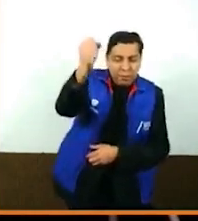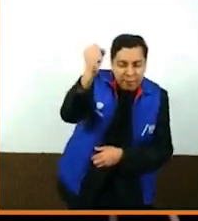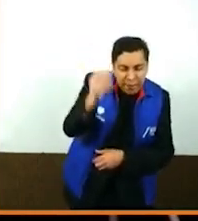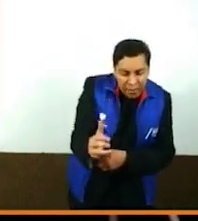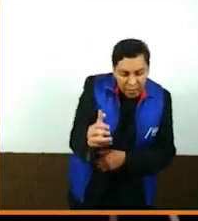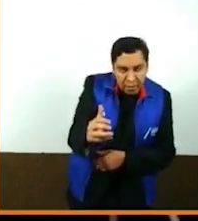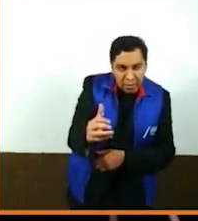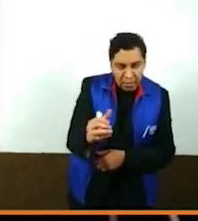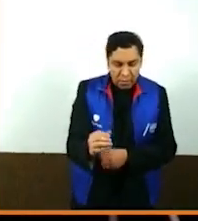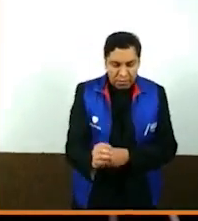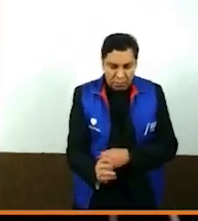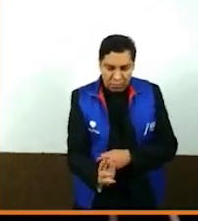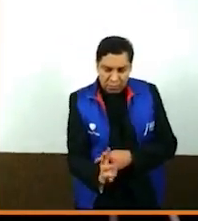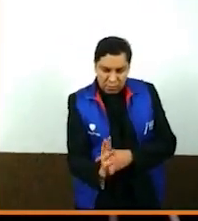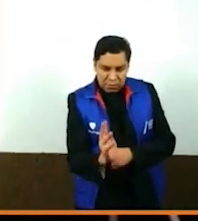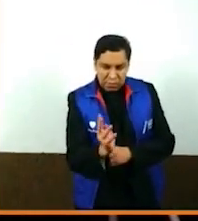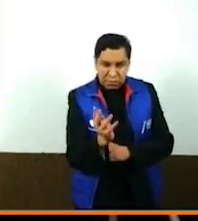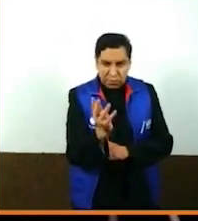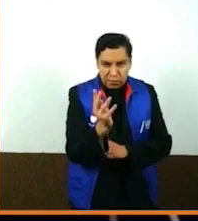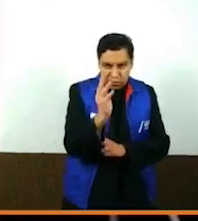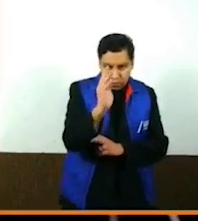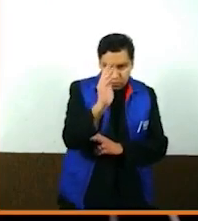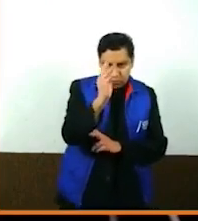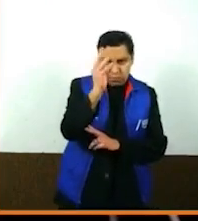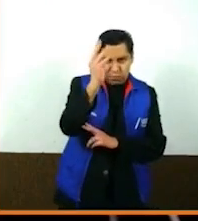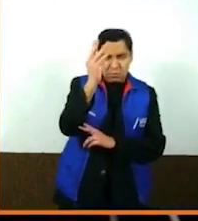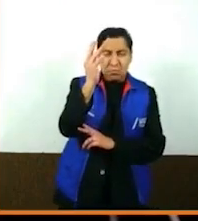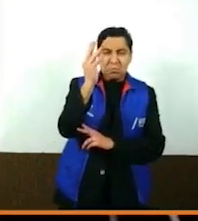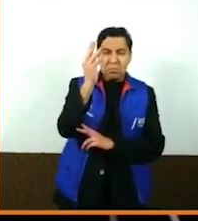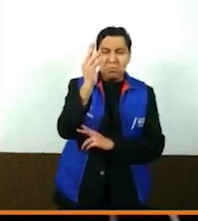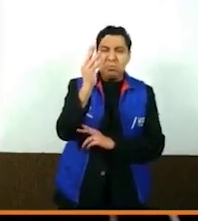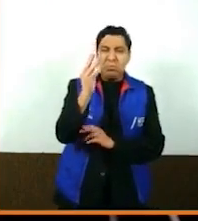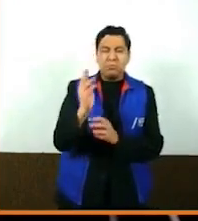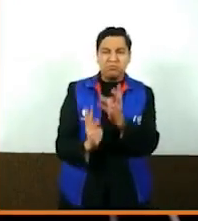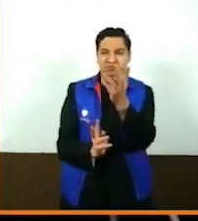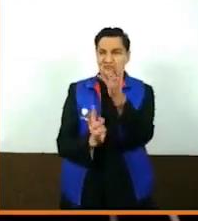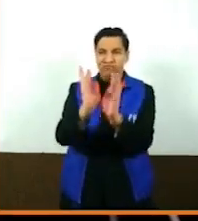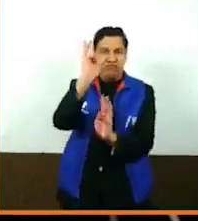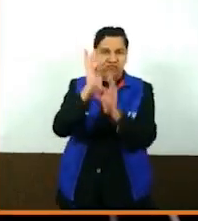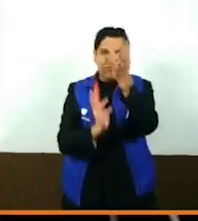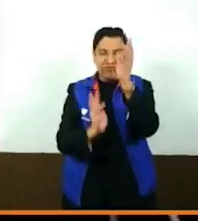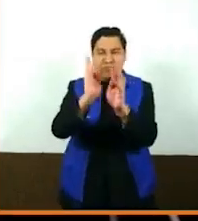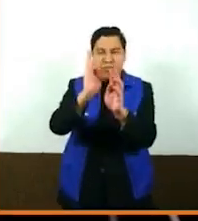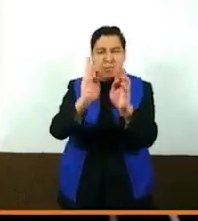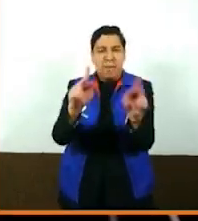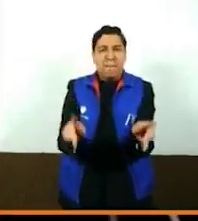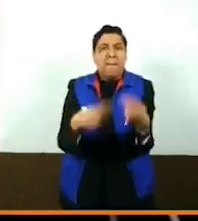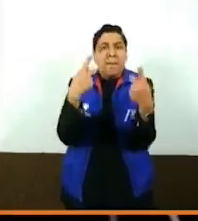lo siembra, funciona, lo comercializamos y resulta que no solamente